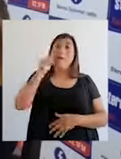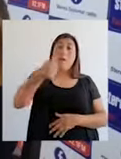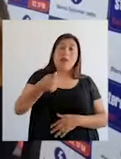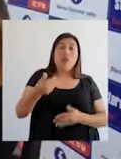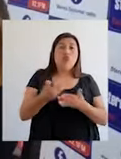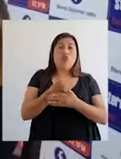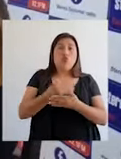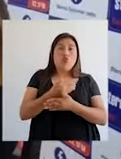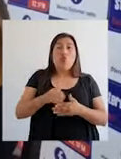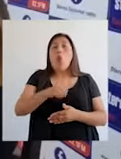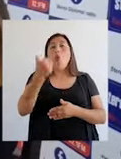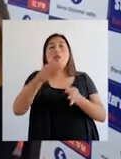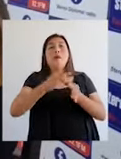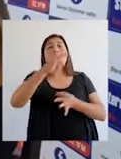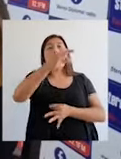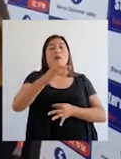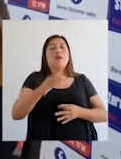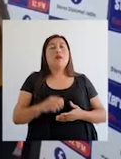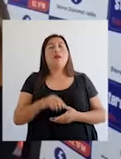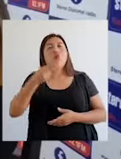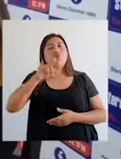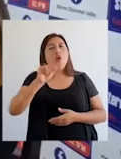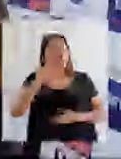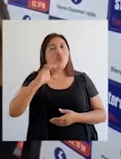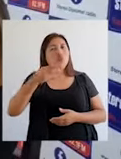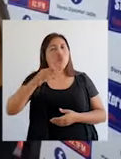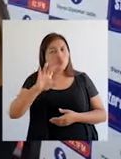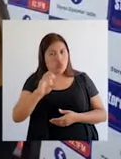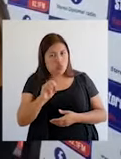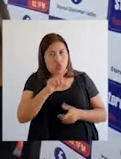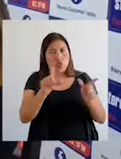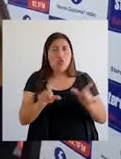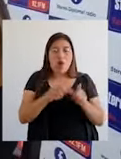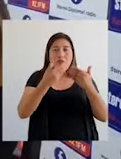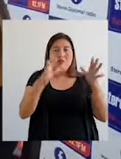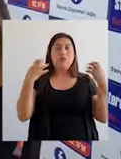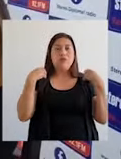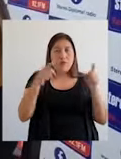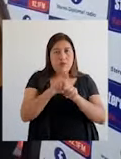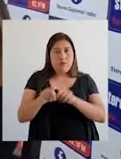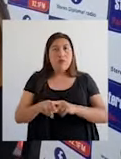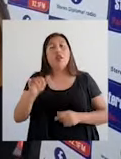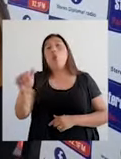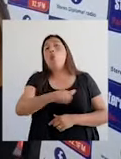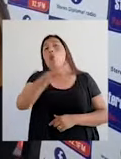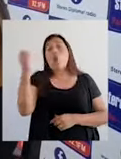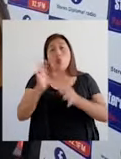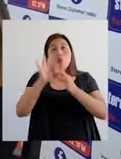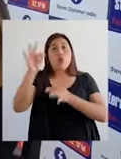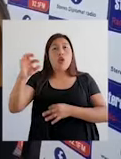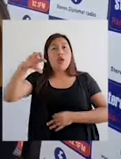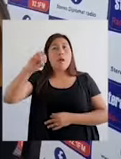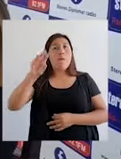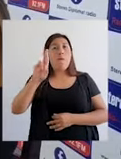Mañana vamos a inaugurar el registro provincial de Sánchez Carrión, Huamachuco. Ya. Y hemos inaugurado ayer el registro